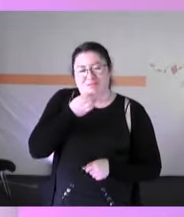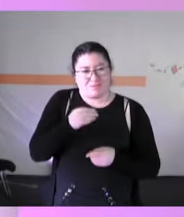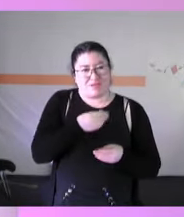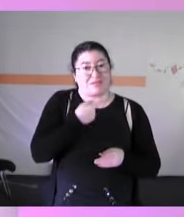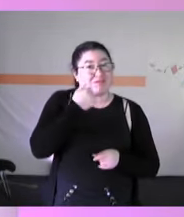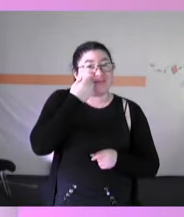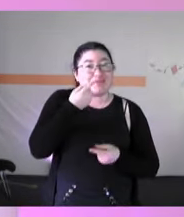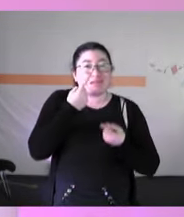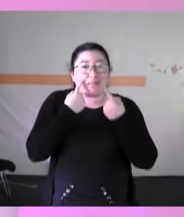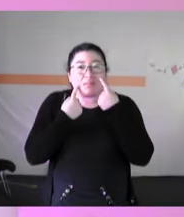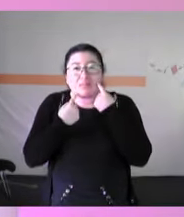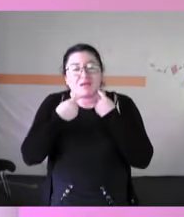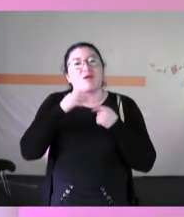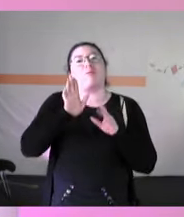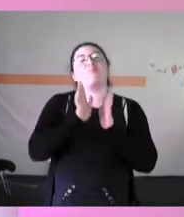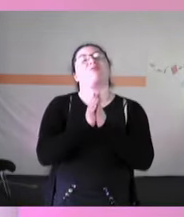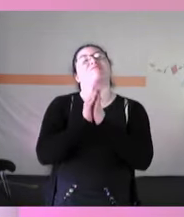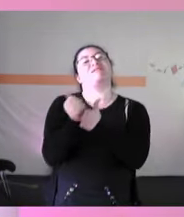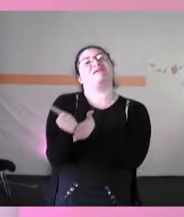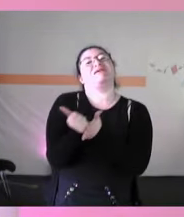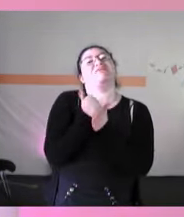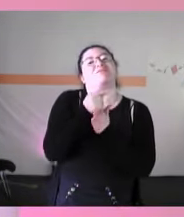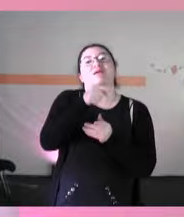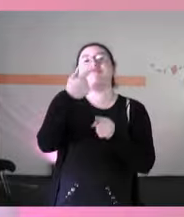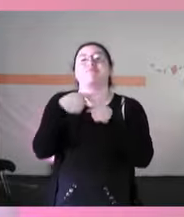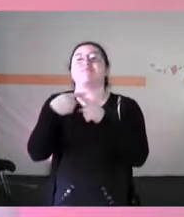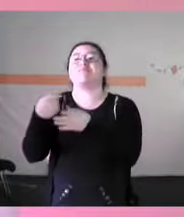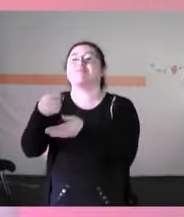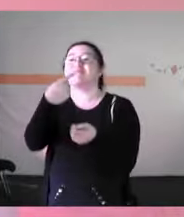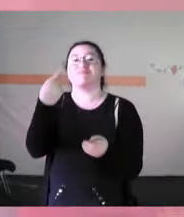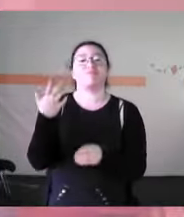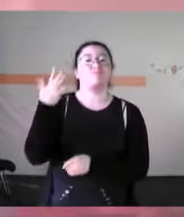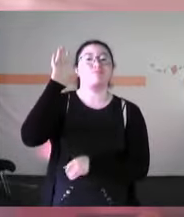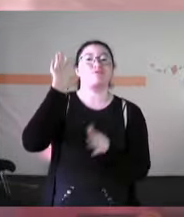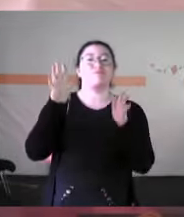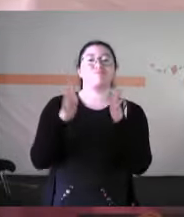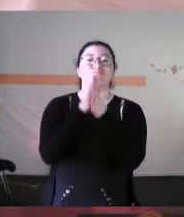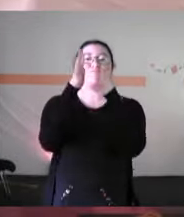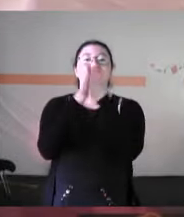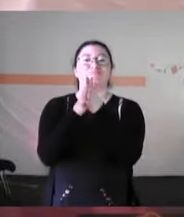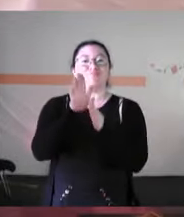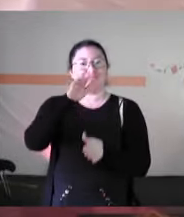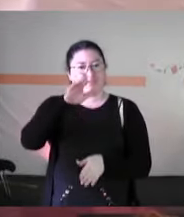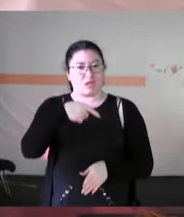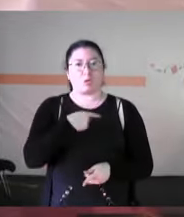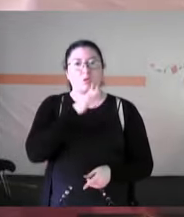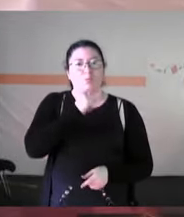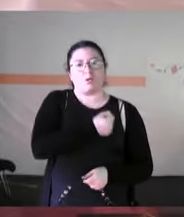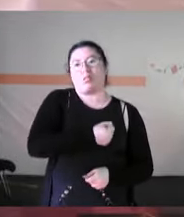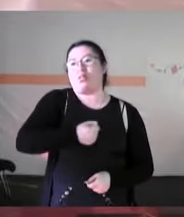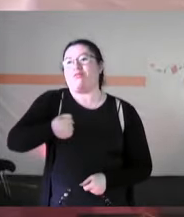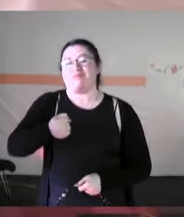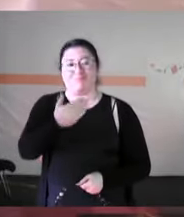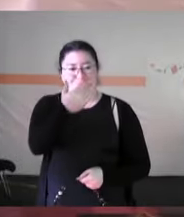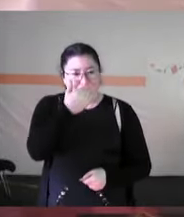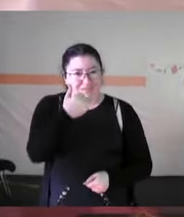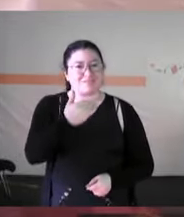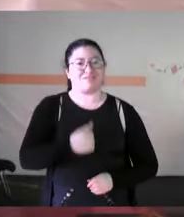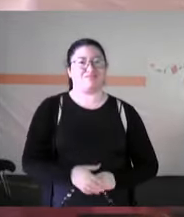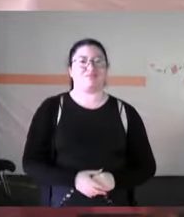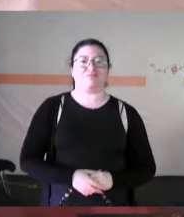aquí, sálvenme de mí misma, por favor. A ver, ¿quién le entra? Venga, Chi. Venga, Chi, porque no tengo micro. Pasa. A ver, bueno, venga,